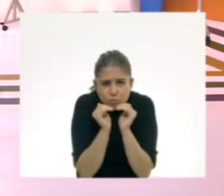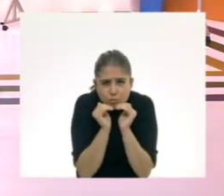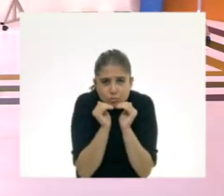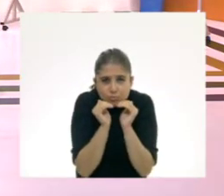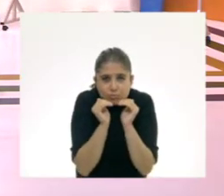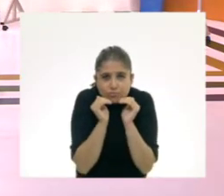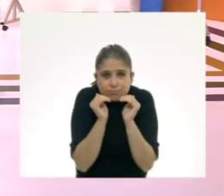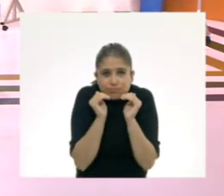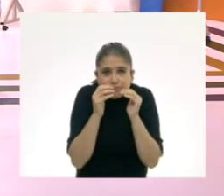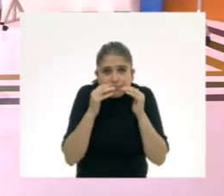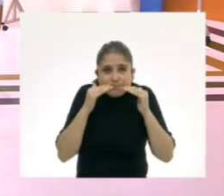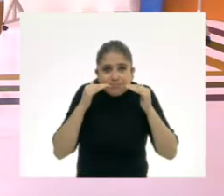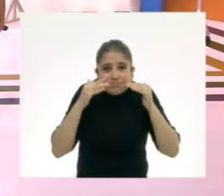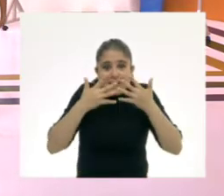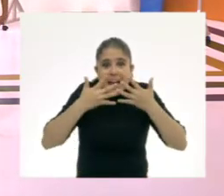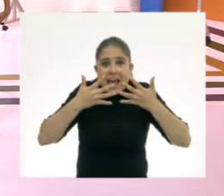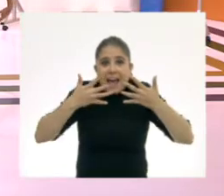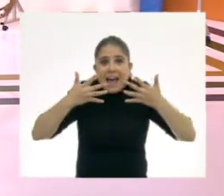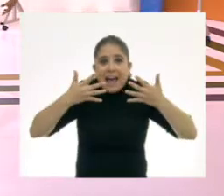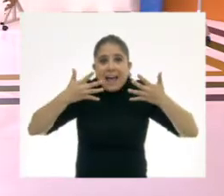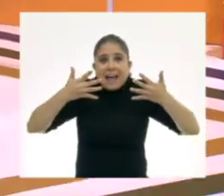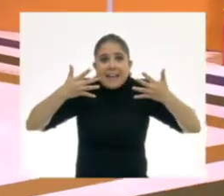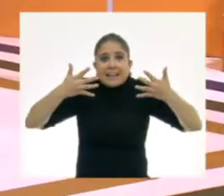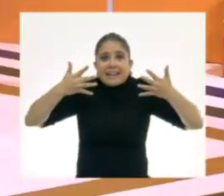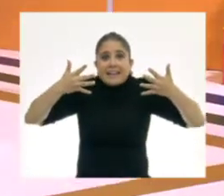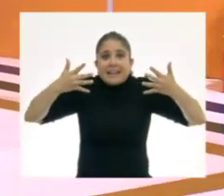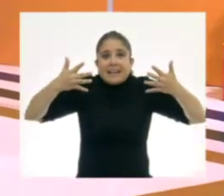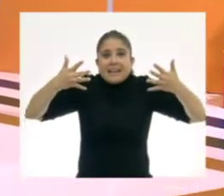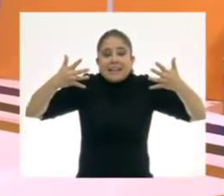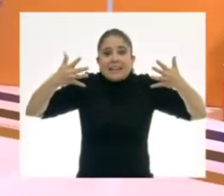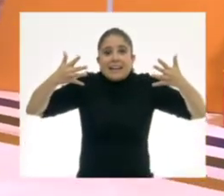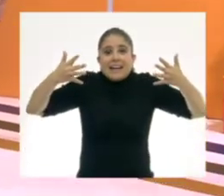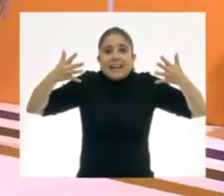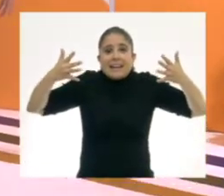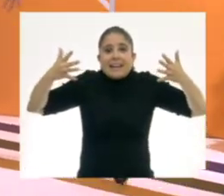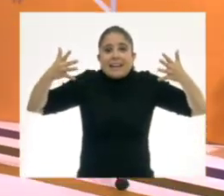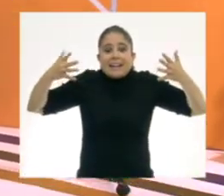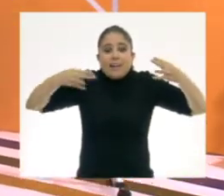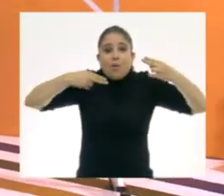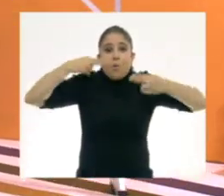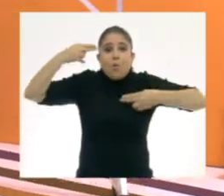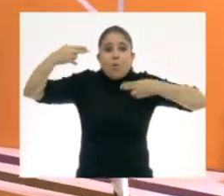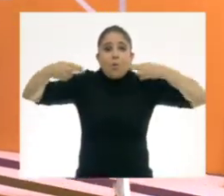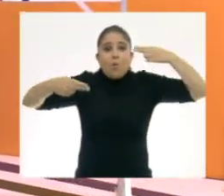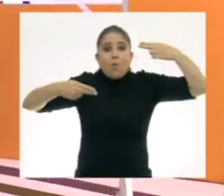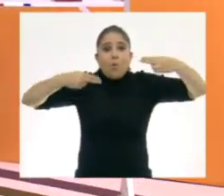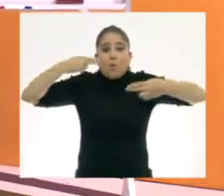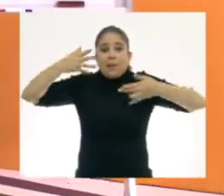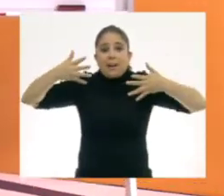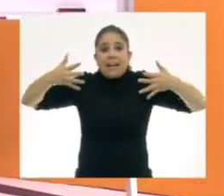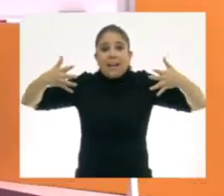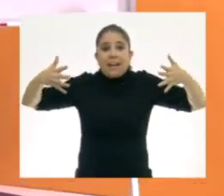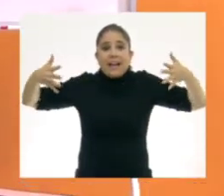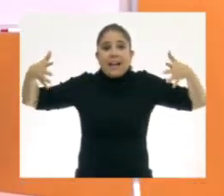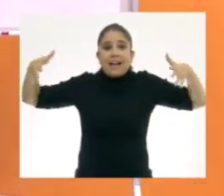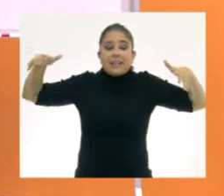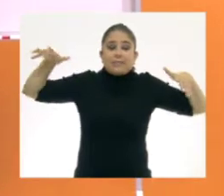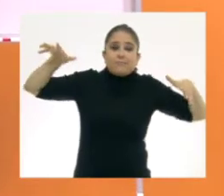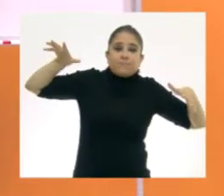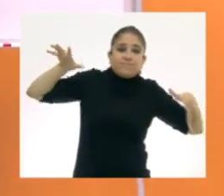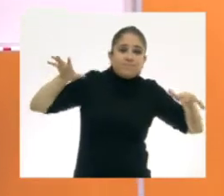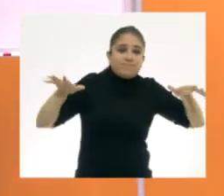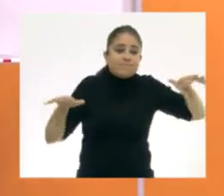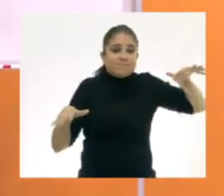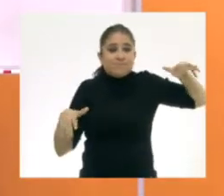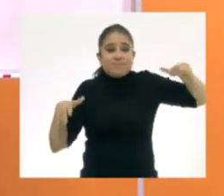vamos creciendo esta nube más grande, grande.